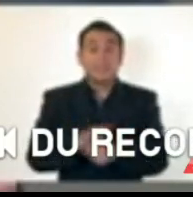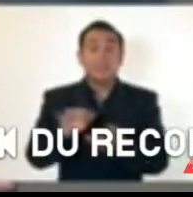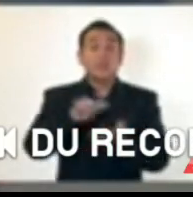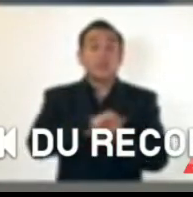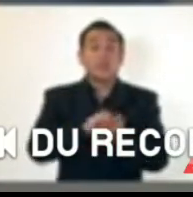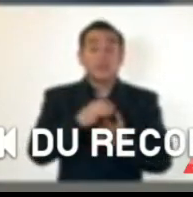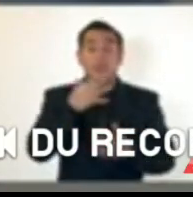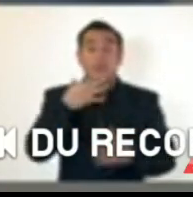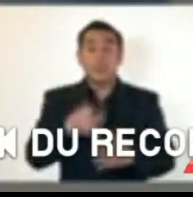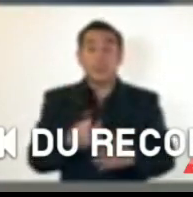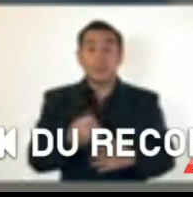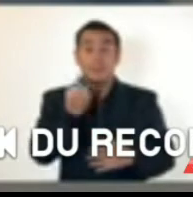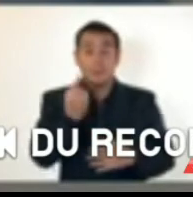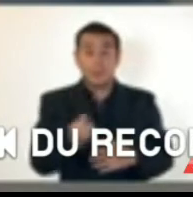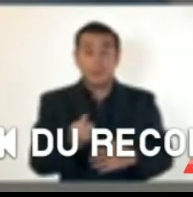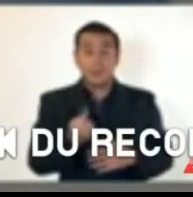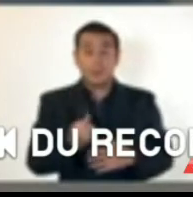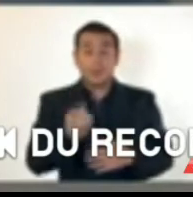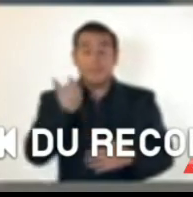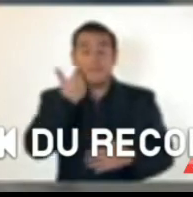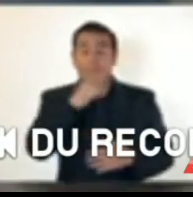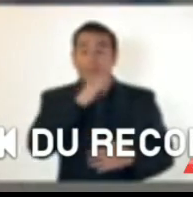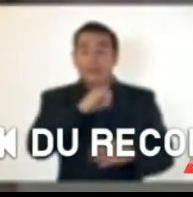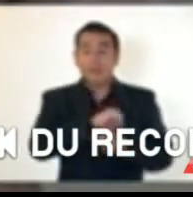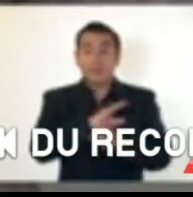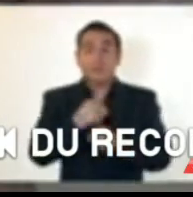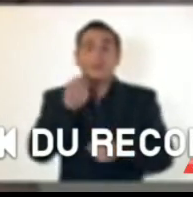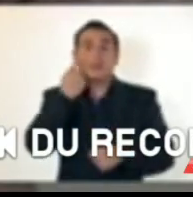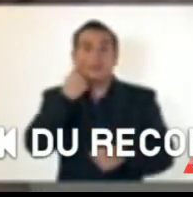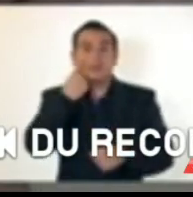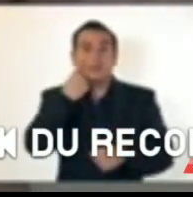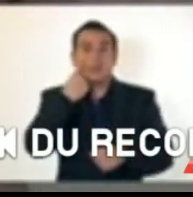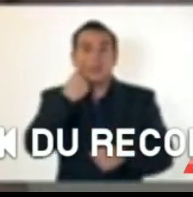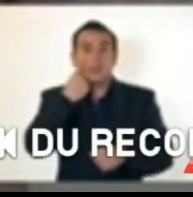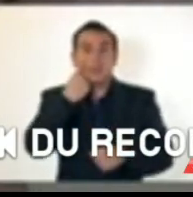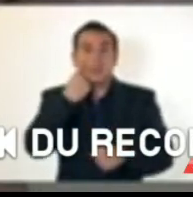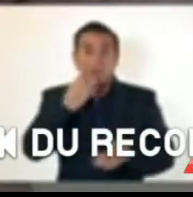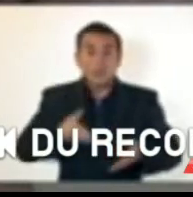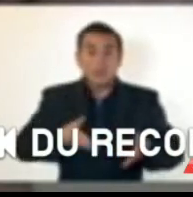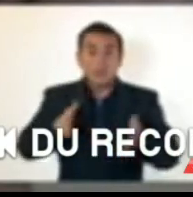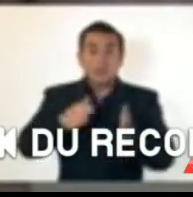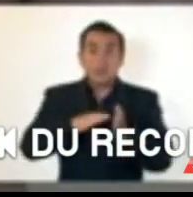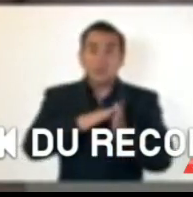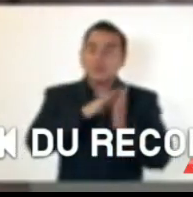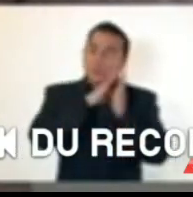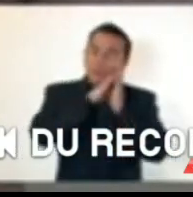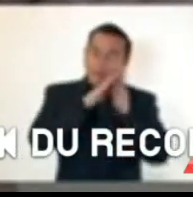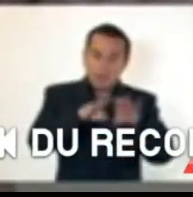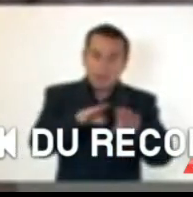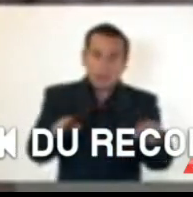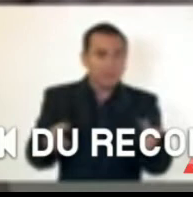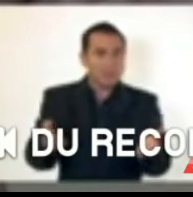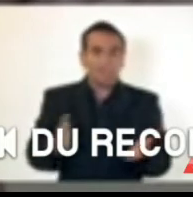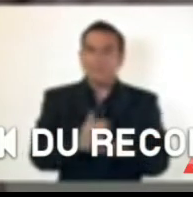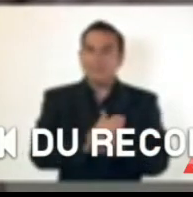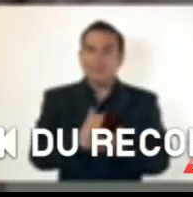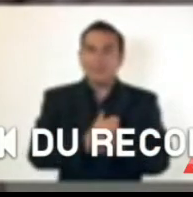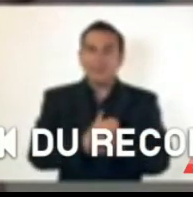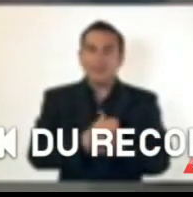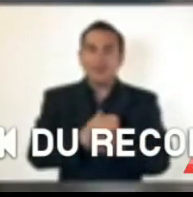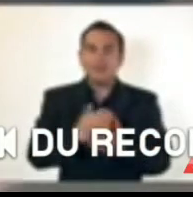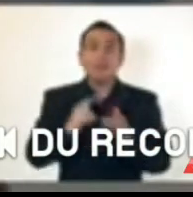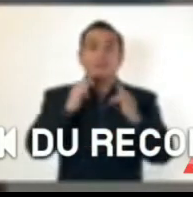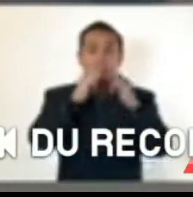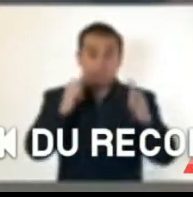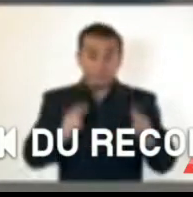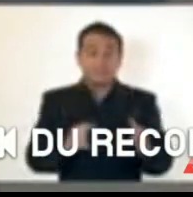Tienen pacientes acostados en el suelo, sacan camillas y los tienen acostados en frío, afuera, en tiendas de campaña.